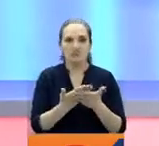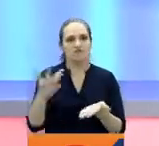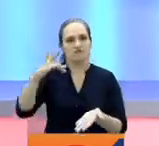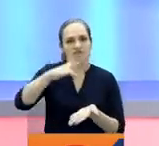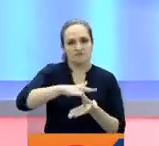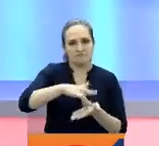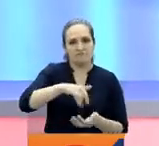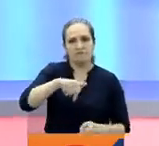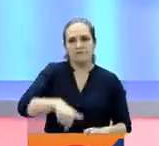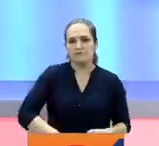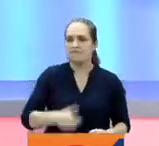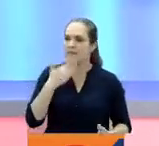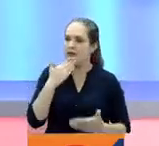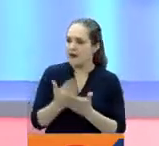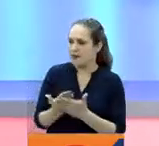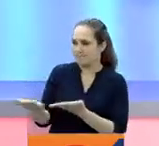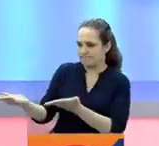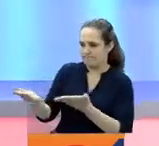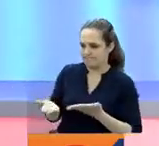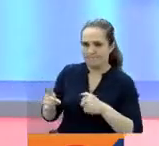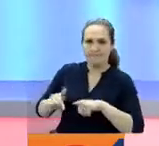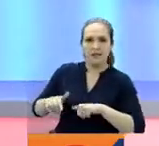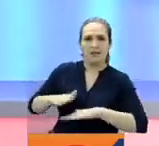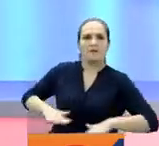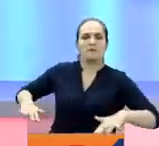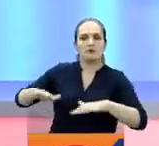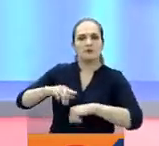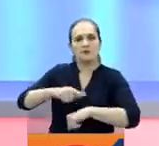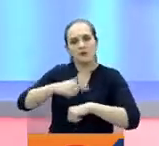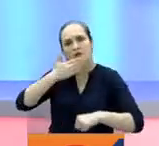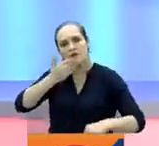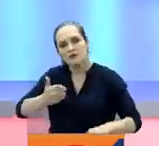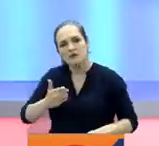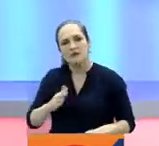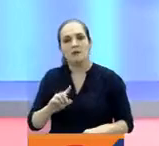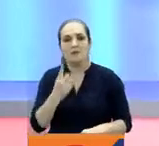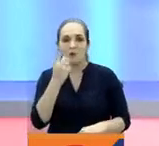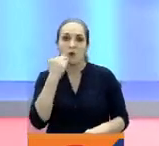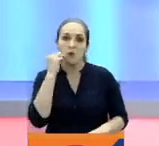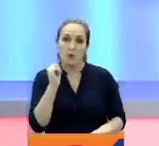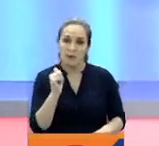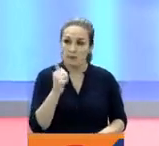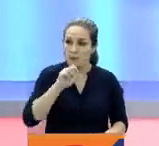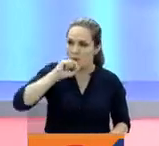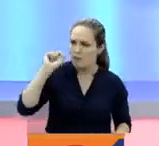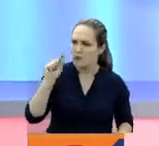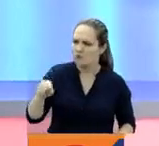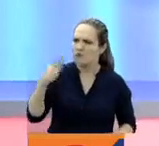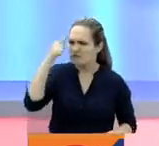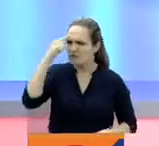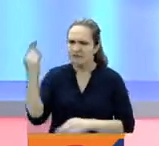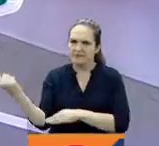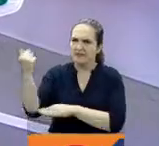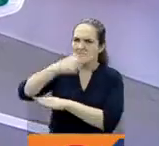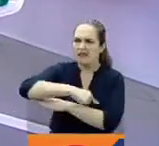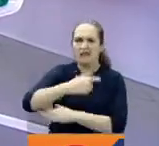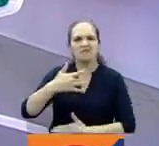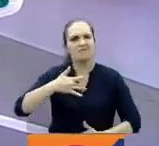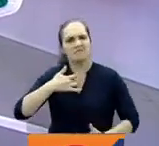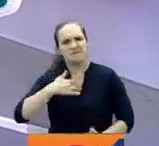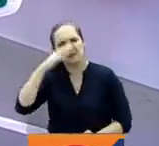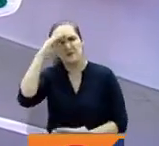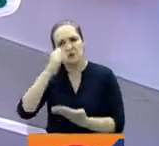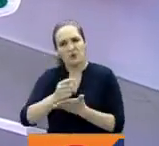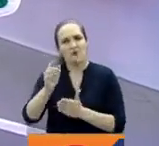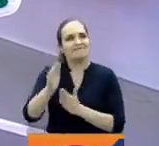con nosotros, el habernos compartido este tiempo. Quiero que me diga, Charon, ¿cuál es el balance de la jornada de hoy? ¿Es lo que